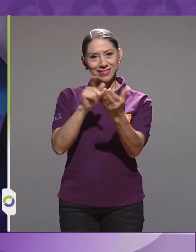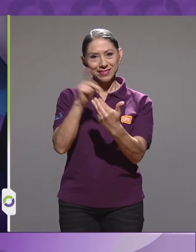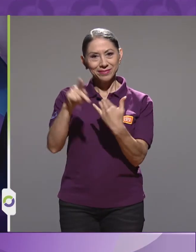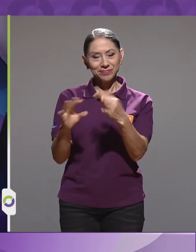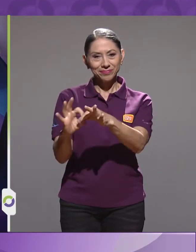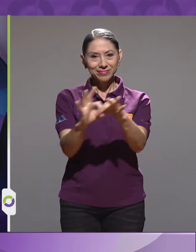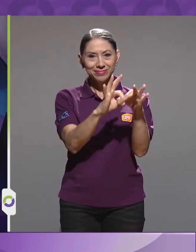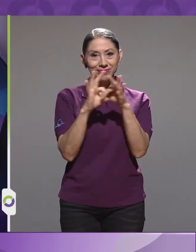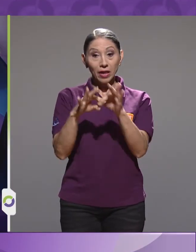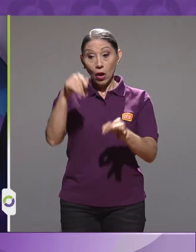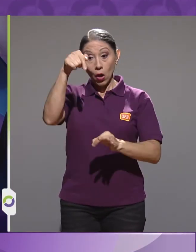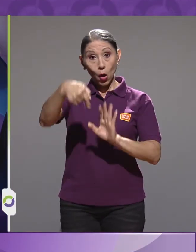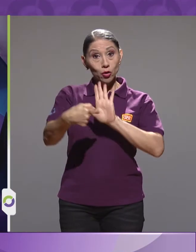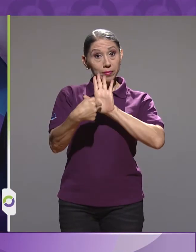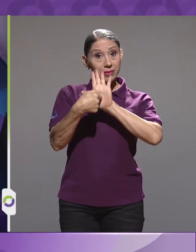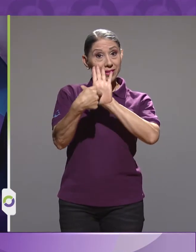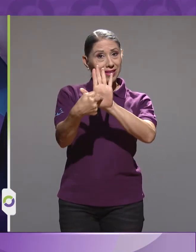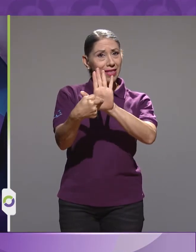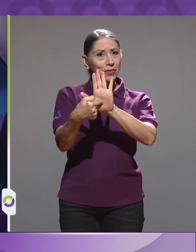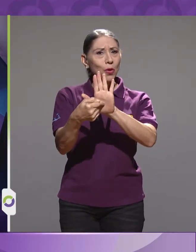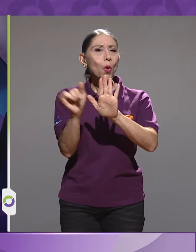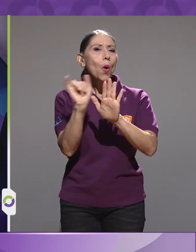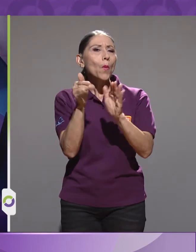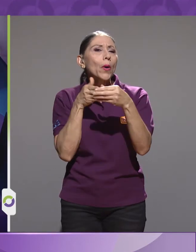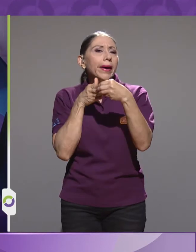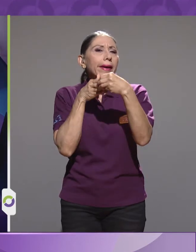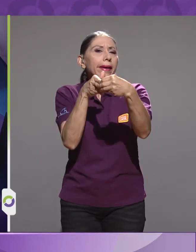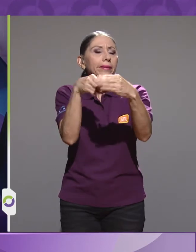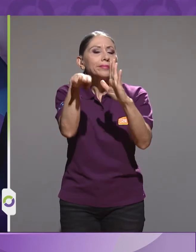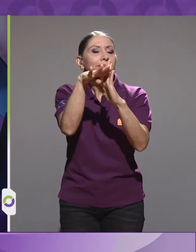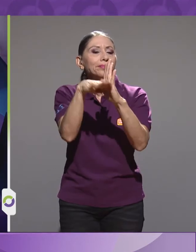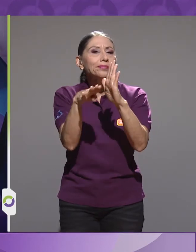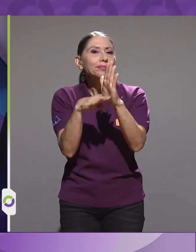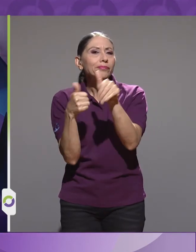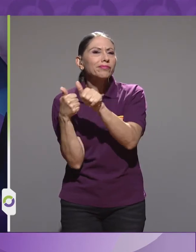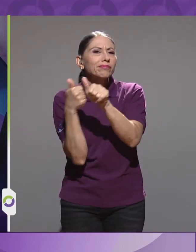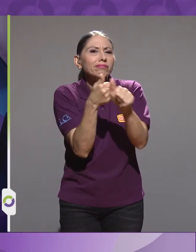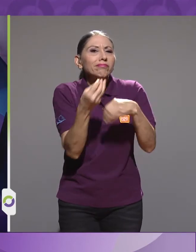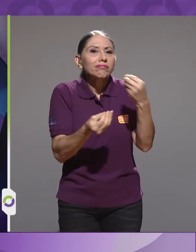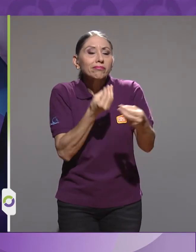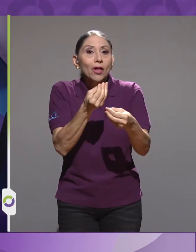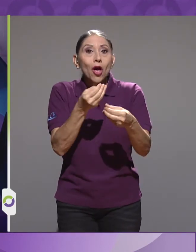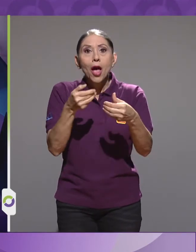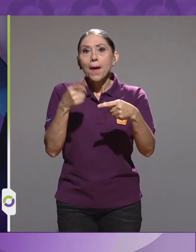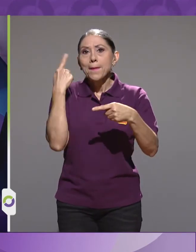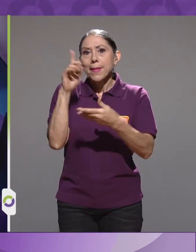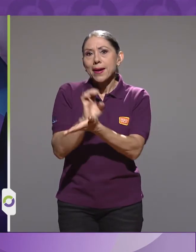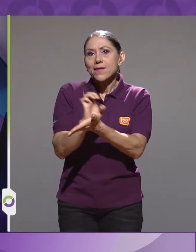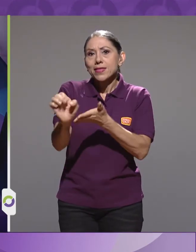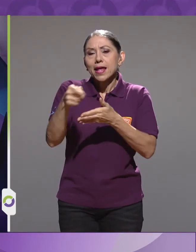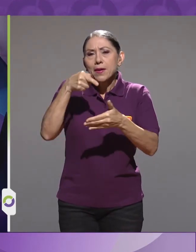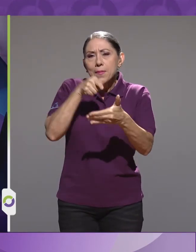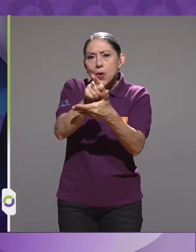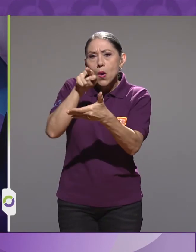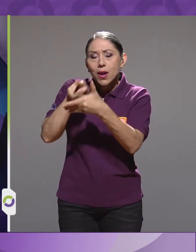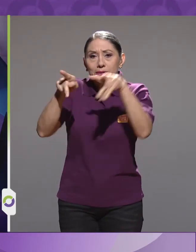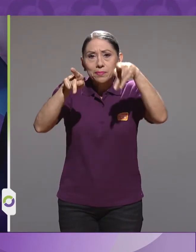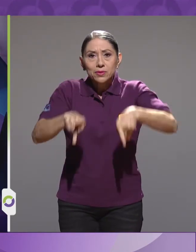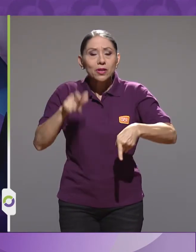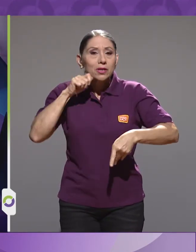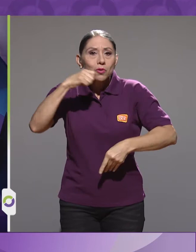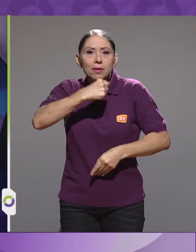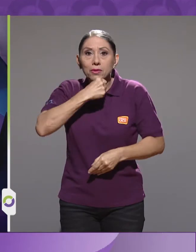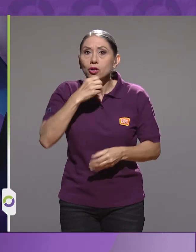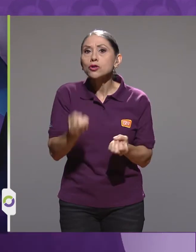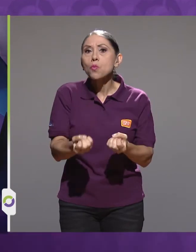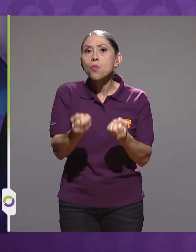Estamos de regreso en Nexos. Hoy le estamos presentando una especie de manual contra la violencia hacia las personas adultas mayores que tiene